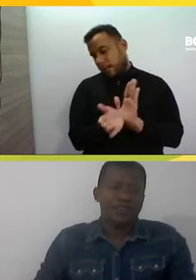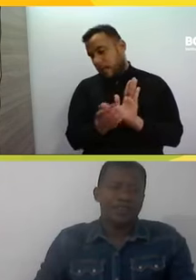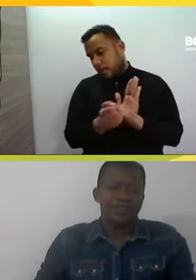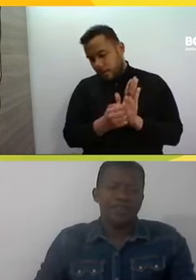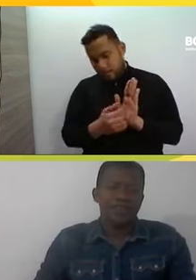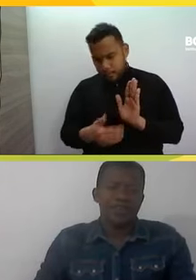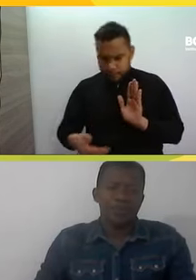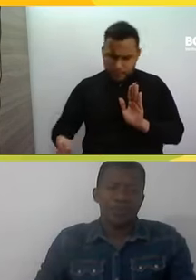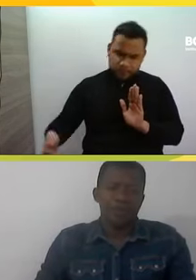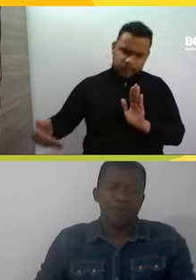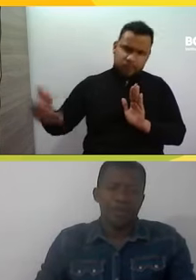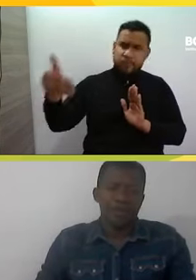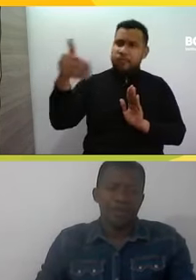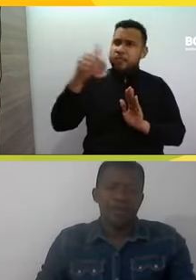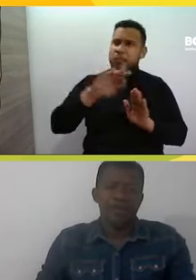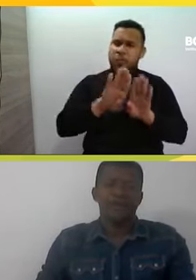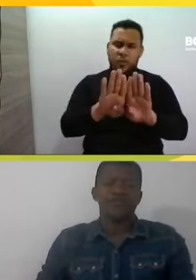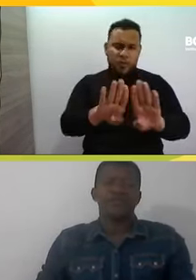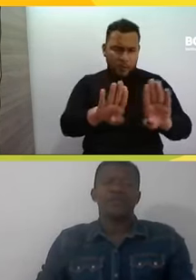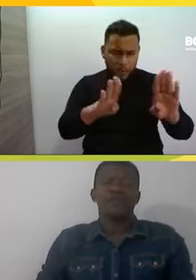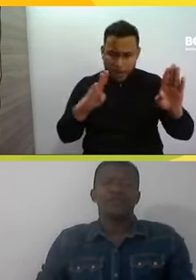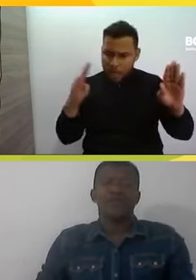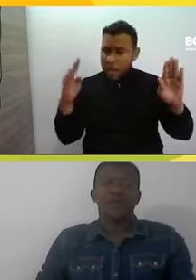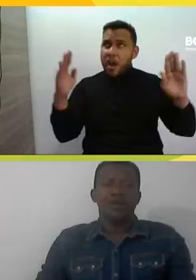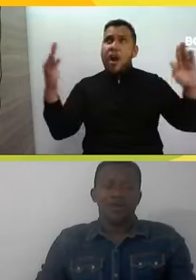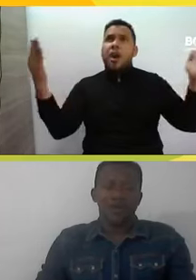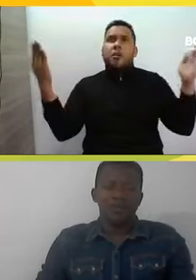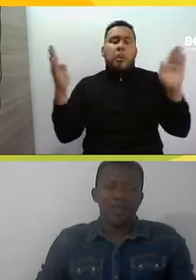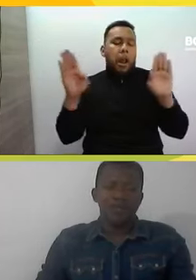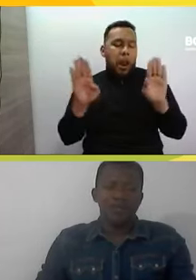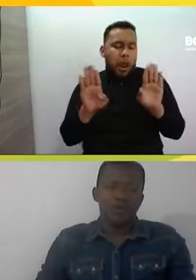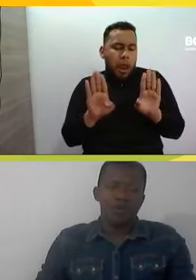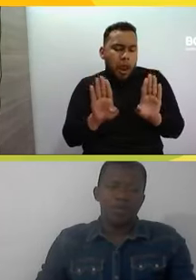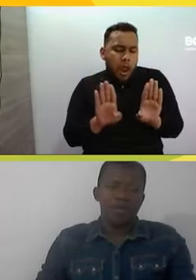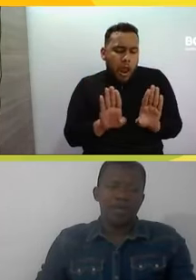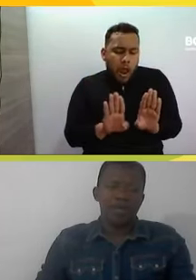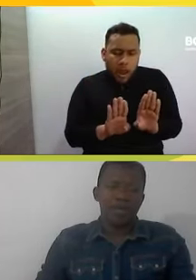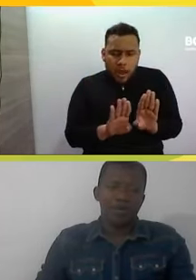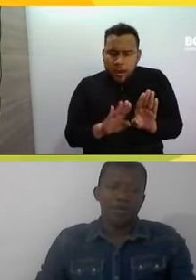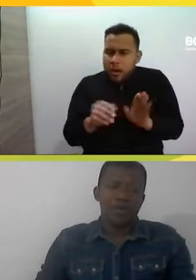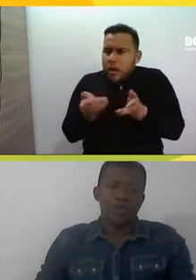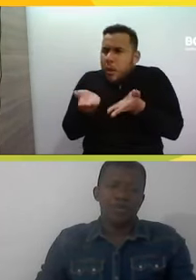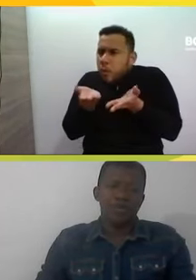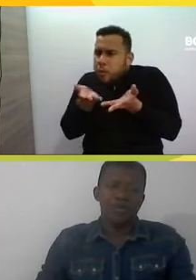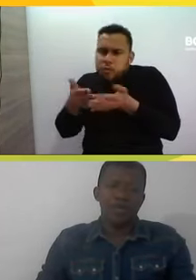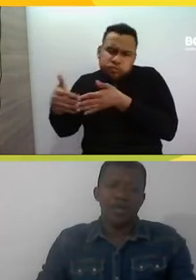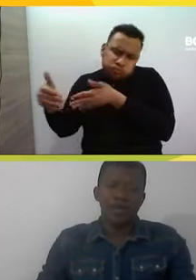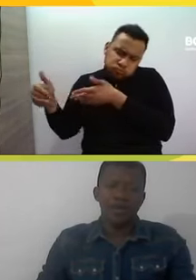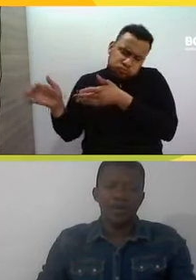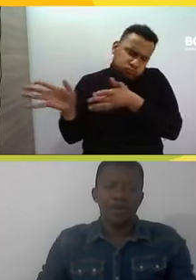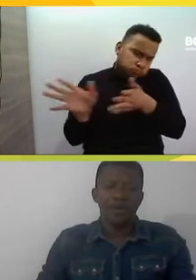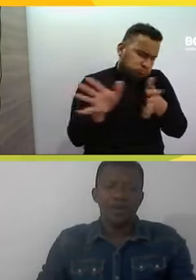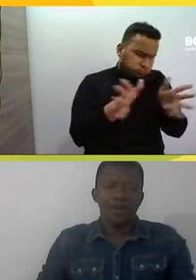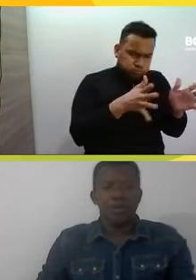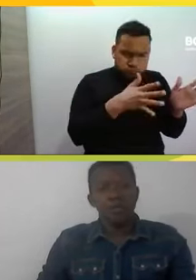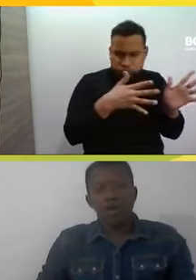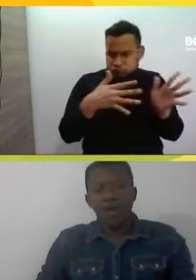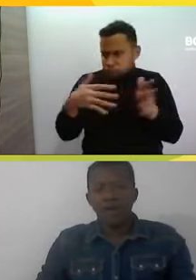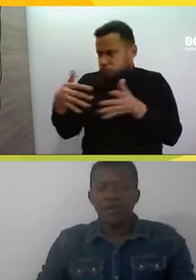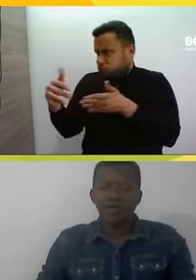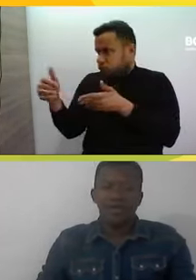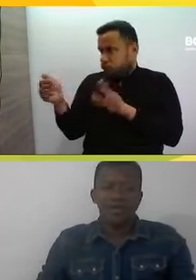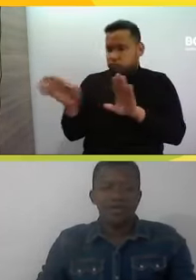casa se hicieron pequeñas. El viento golpea con cautela,